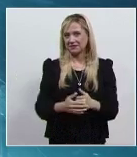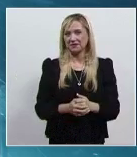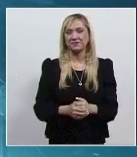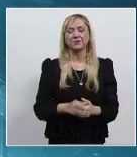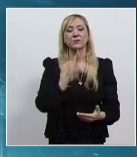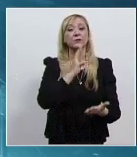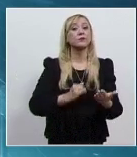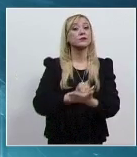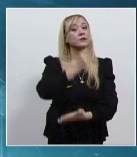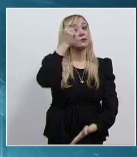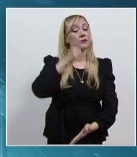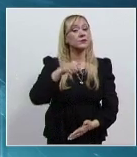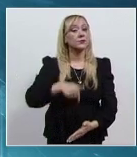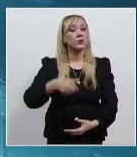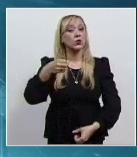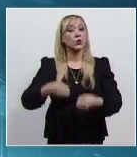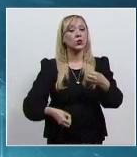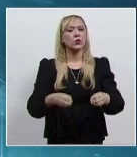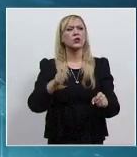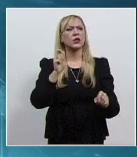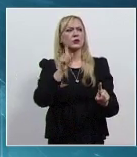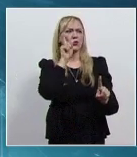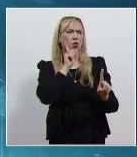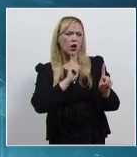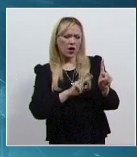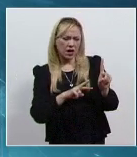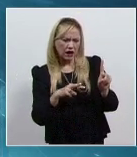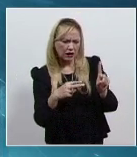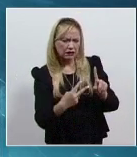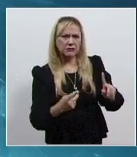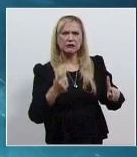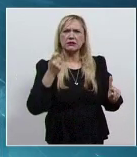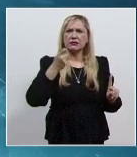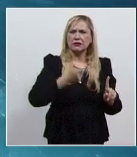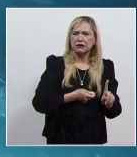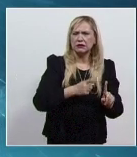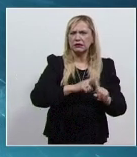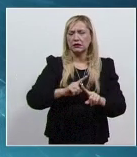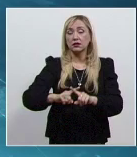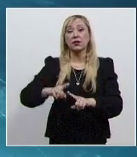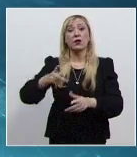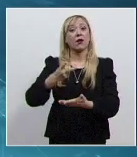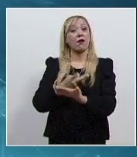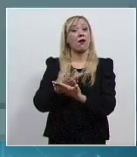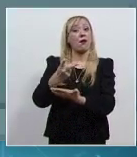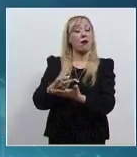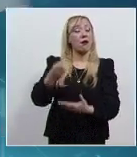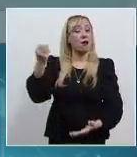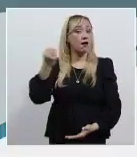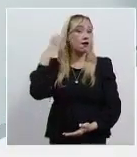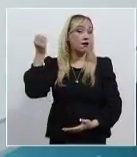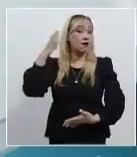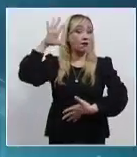Sentencias de la Suprema Corte con perspectiva de género reciben premio en Cumbre Judicial Iberoamericana.